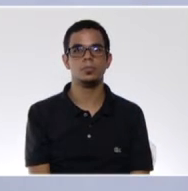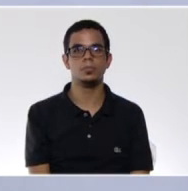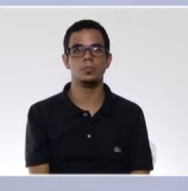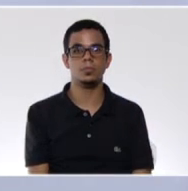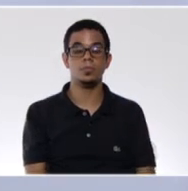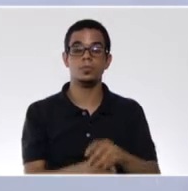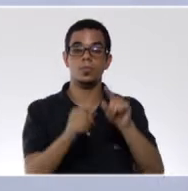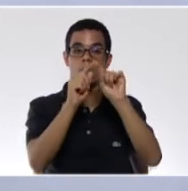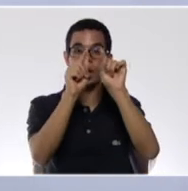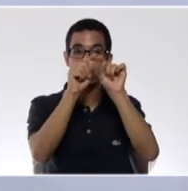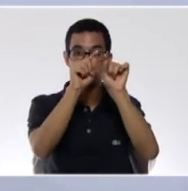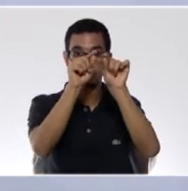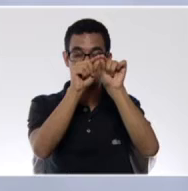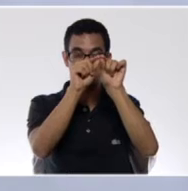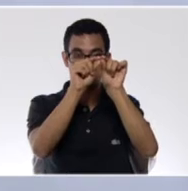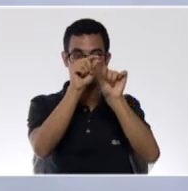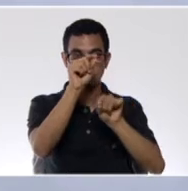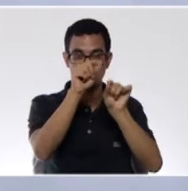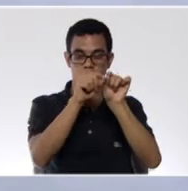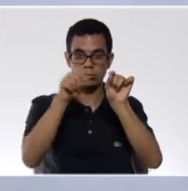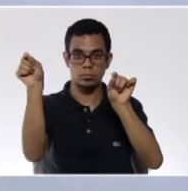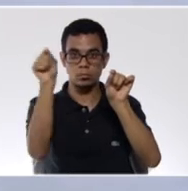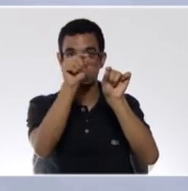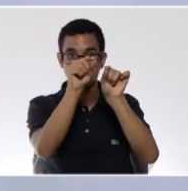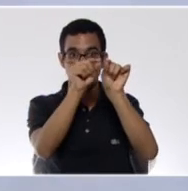hipotenusa es igual a